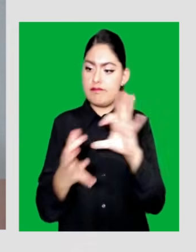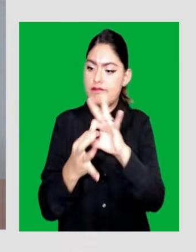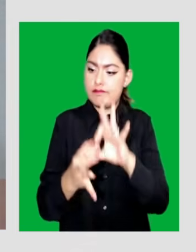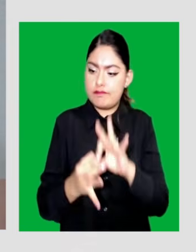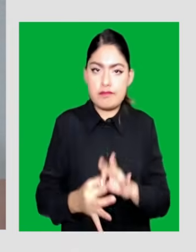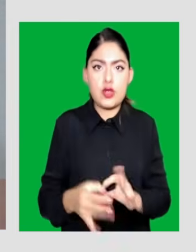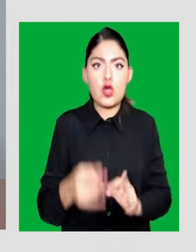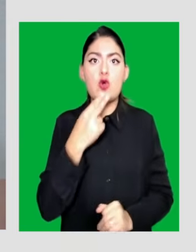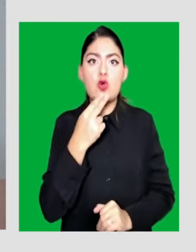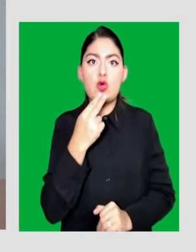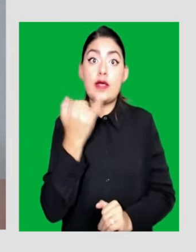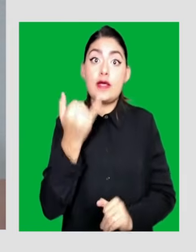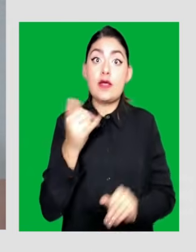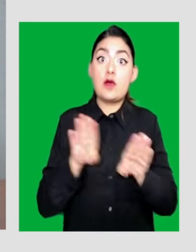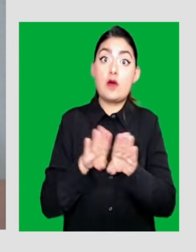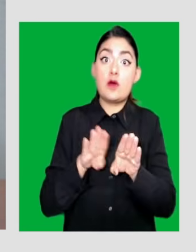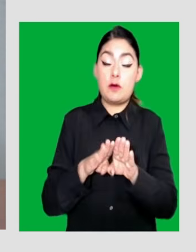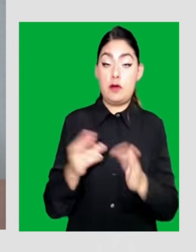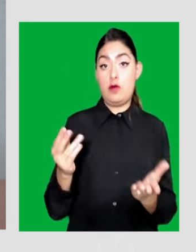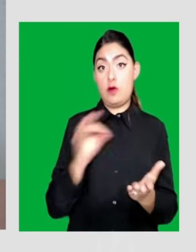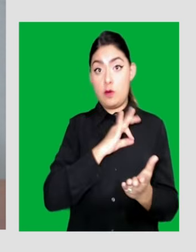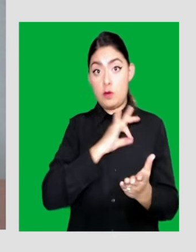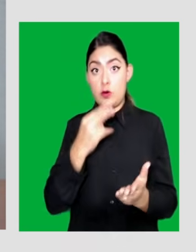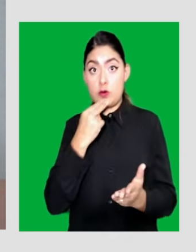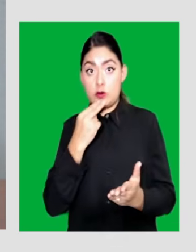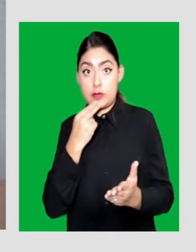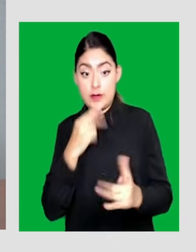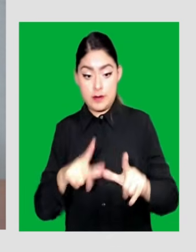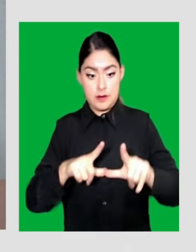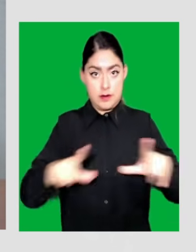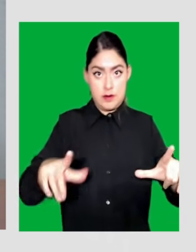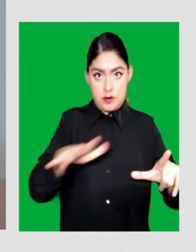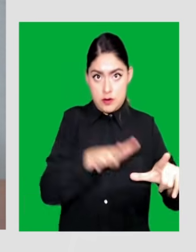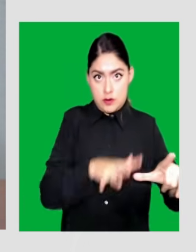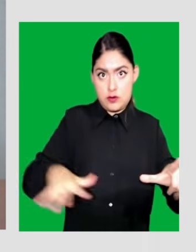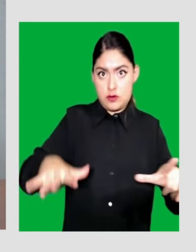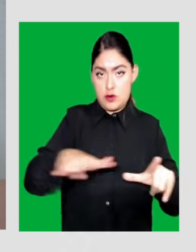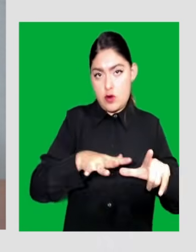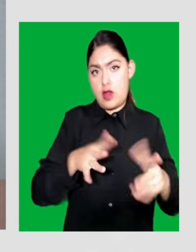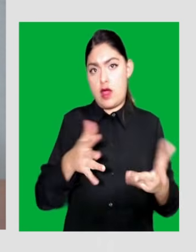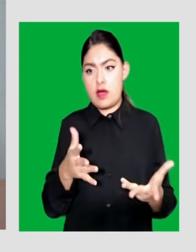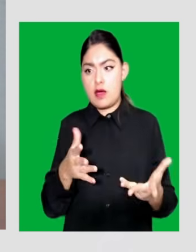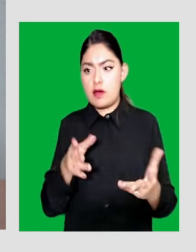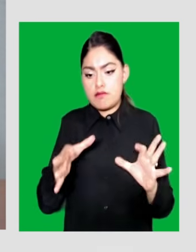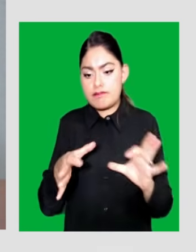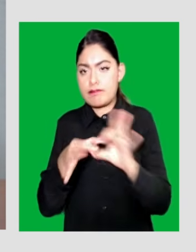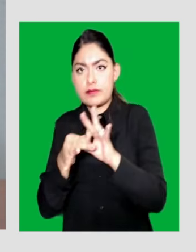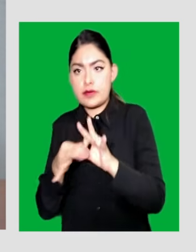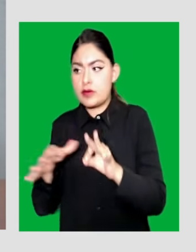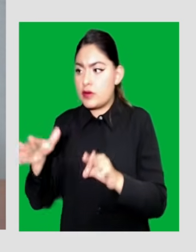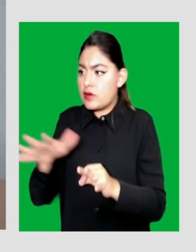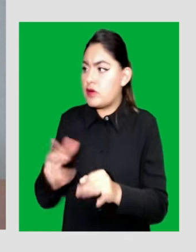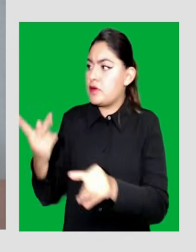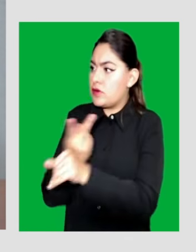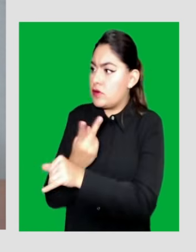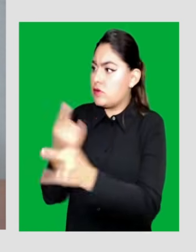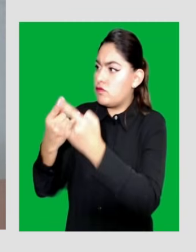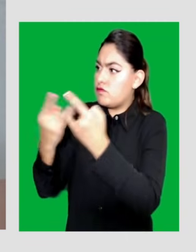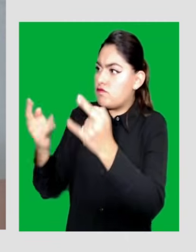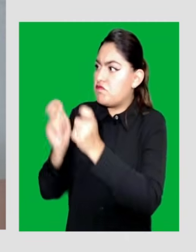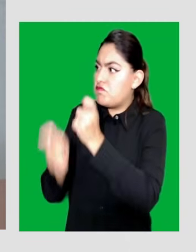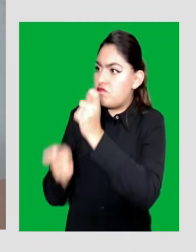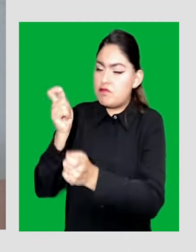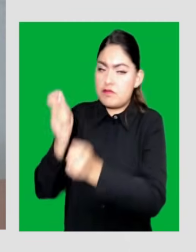módulo exploraremos los fundamentos de los sistemas de información geográfica. Vamos a adentrarnos en cómo funcionan